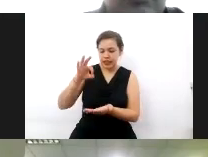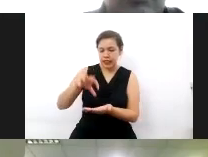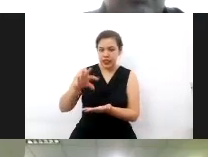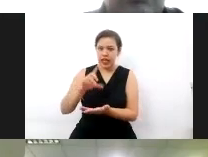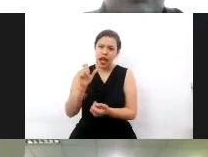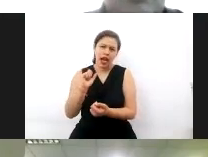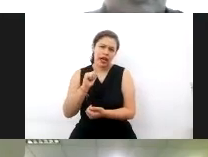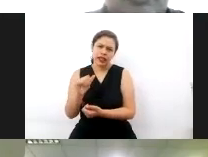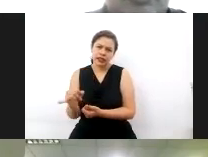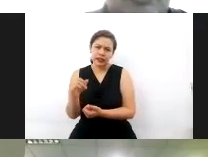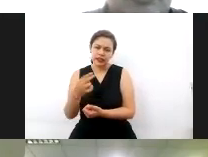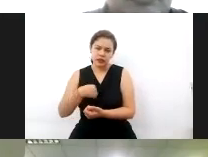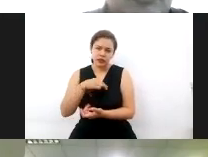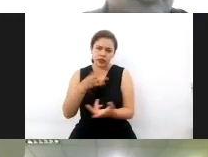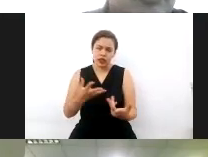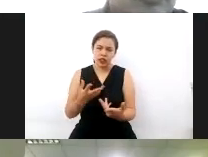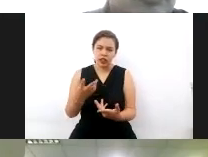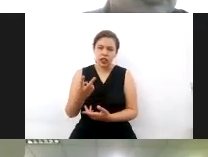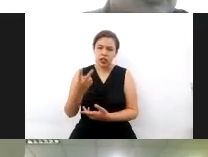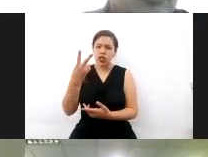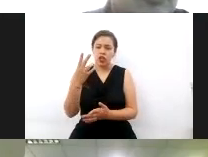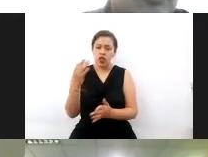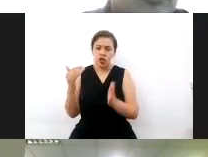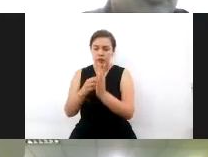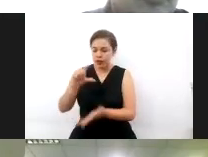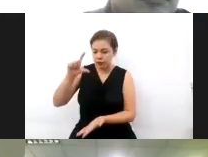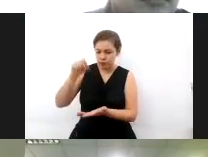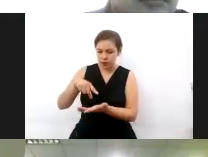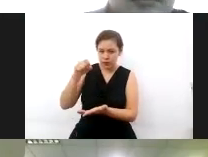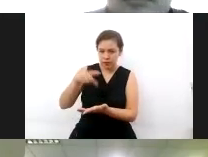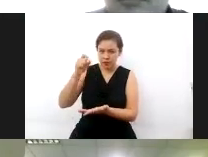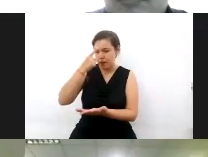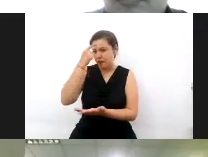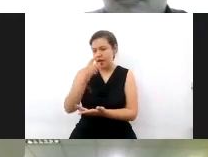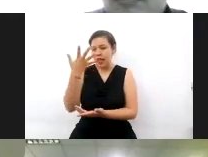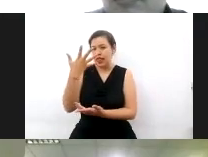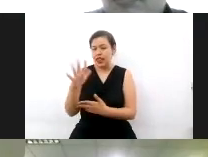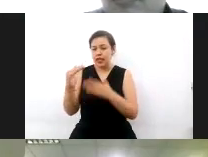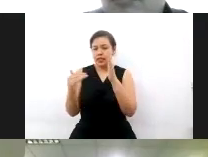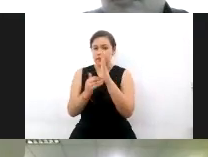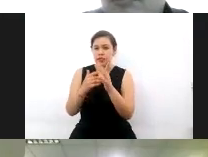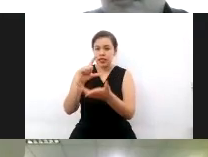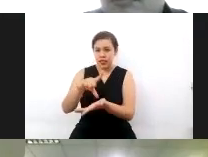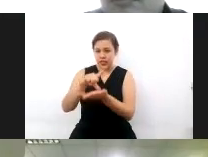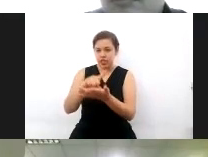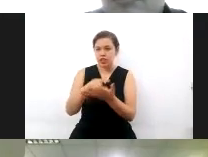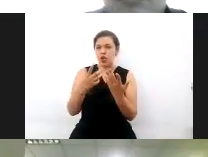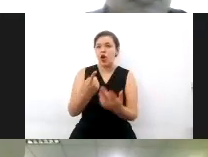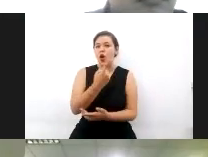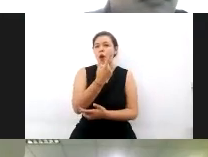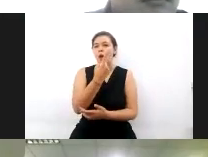tenemos como 2,000 gotas con una capacidad de 10,000 litros aproximadamente, o 1,100 litros, que